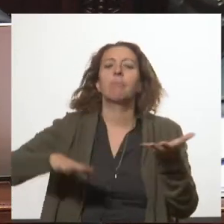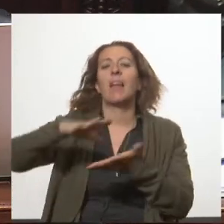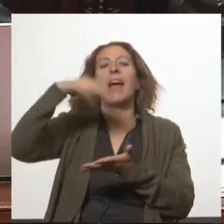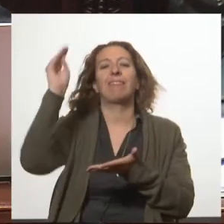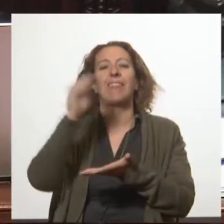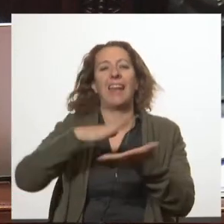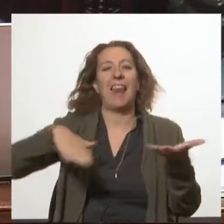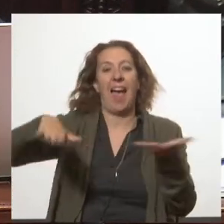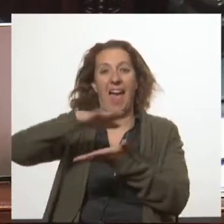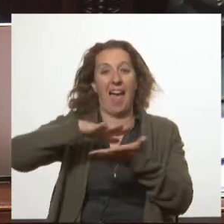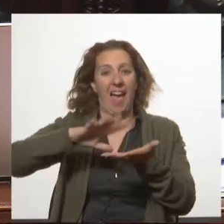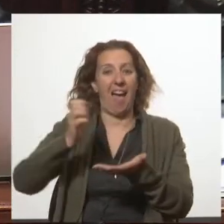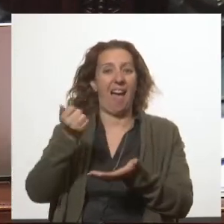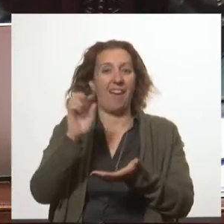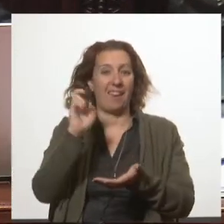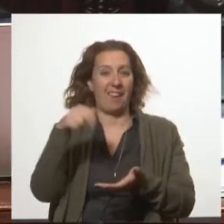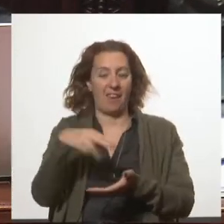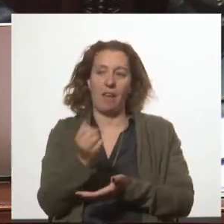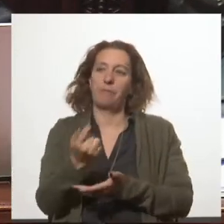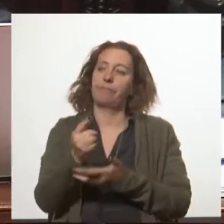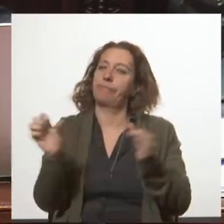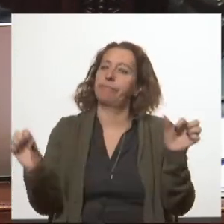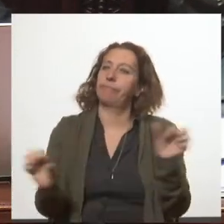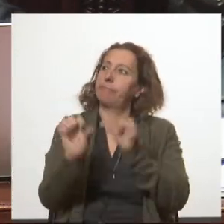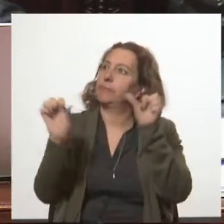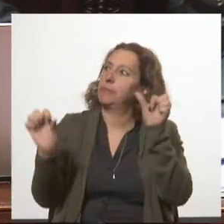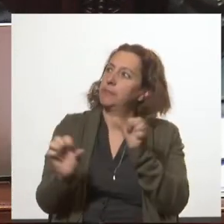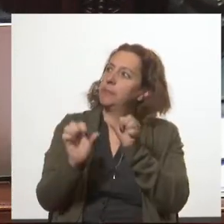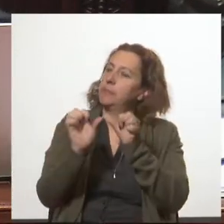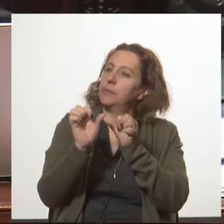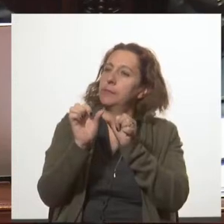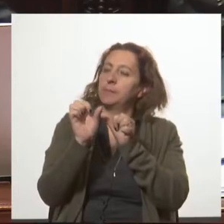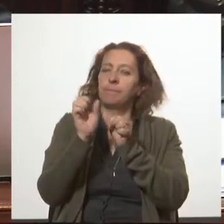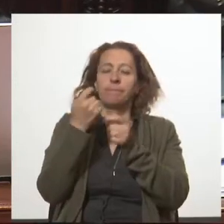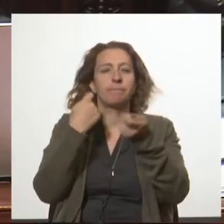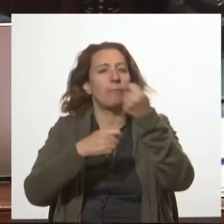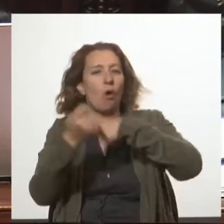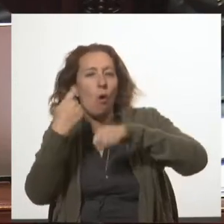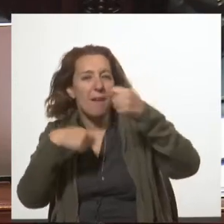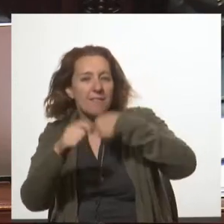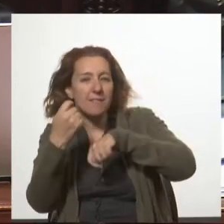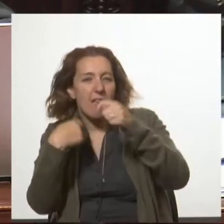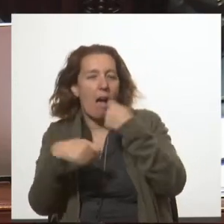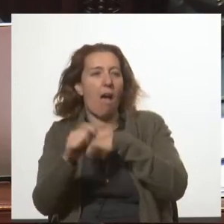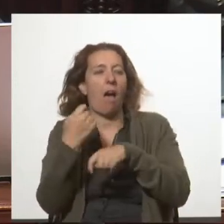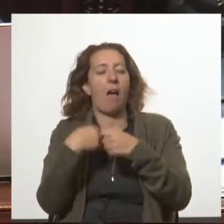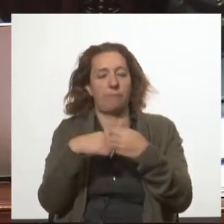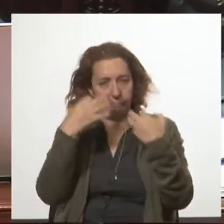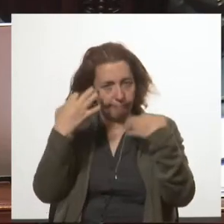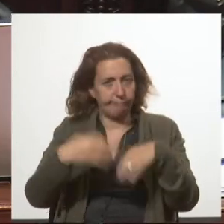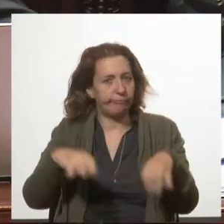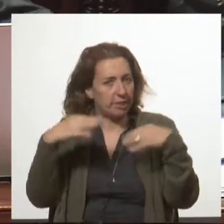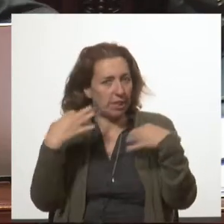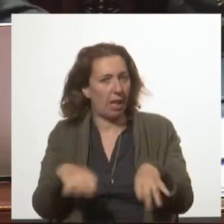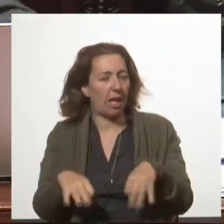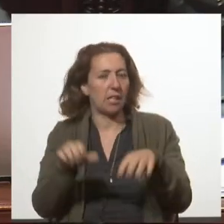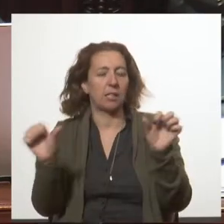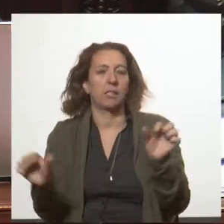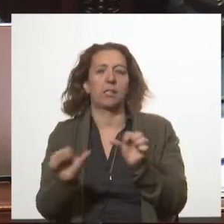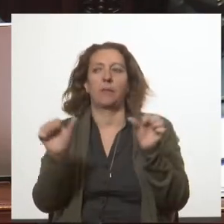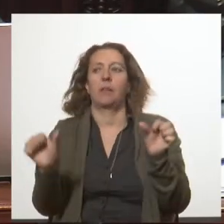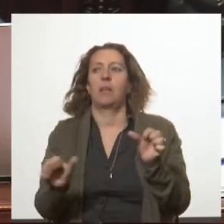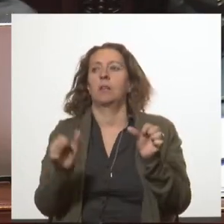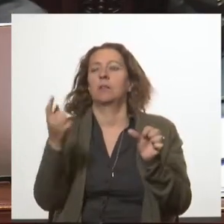la generación de un tráfico que iba a justificar este comercialmente este esta actividad